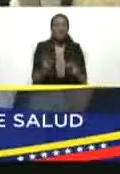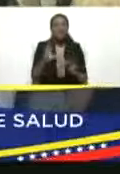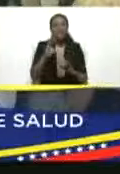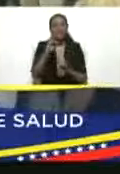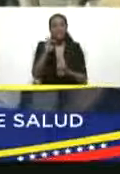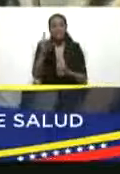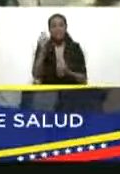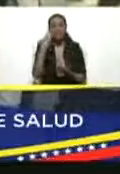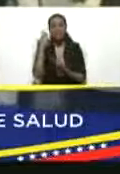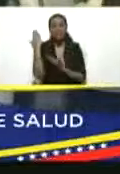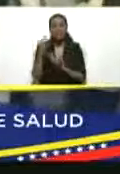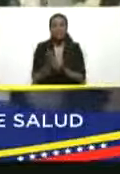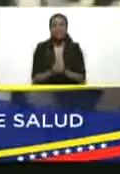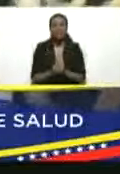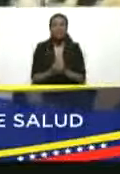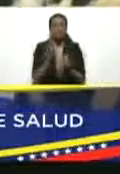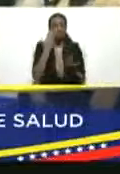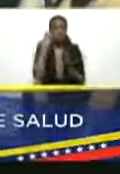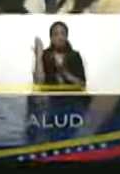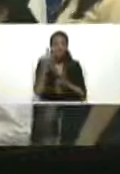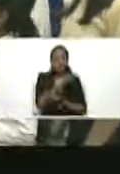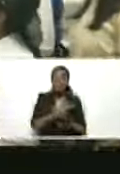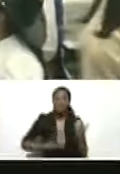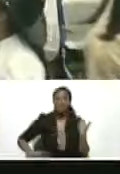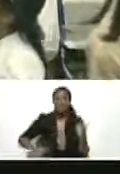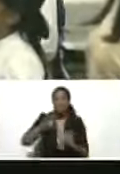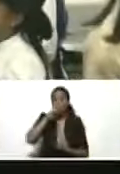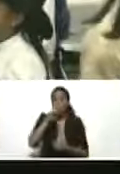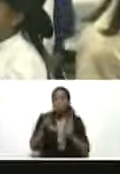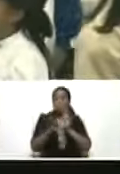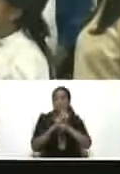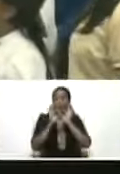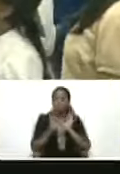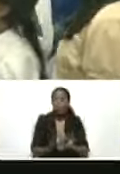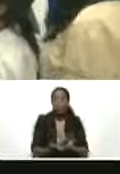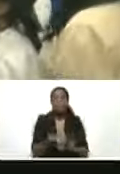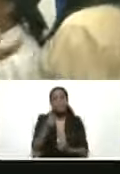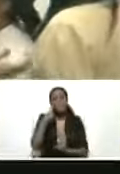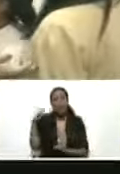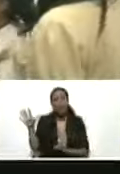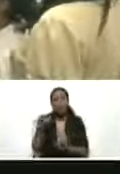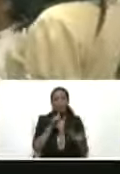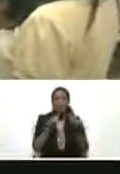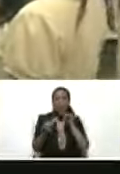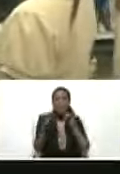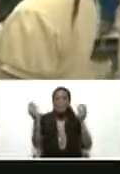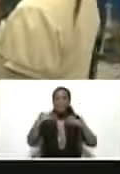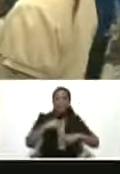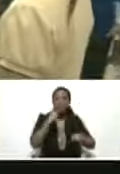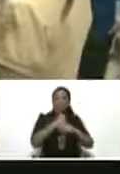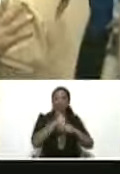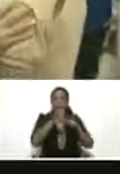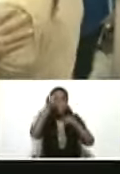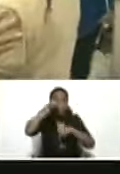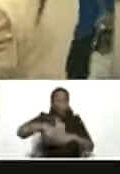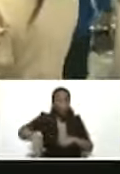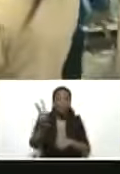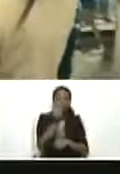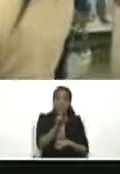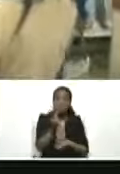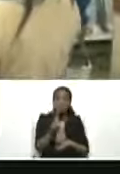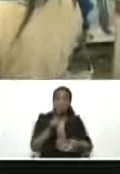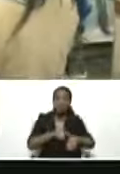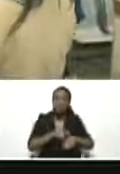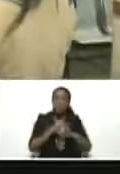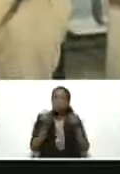Gracias tenían ustedes allí al presidente constitucional Nicolás Maduro más obras para el pueblo venezolano en